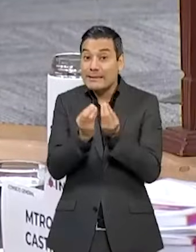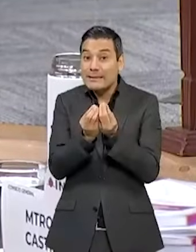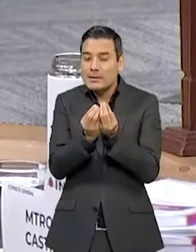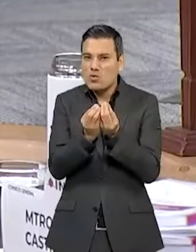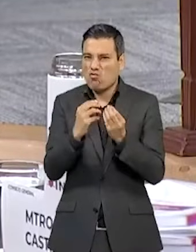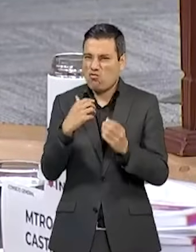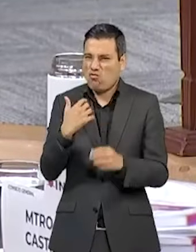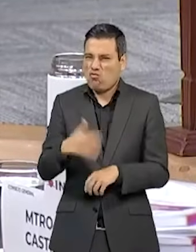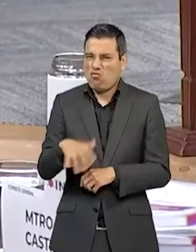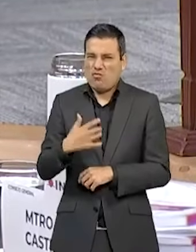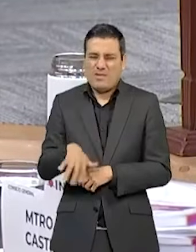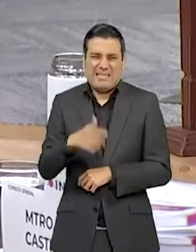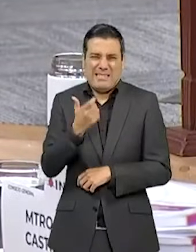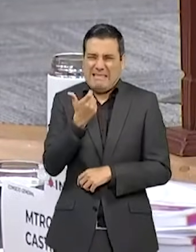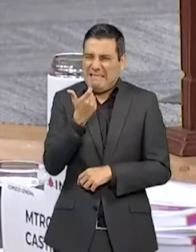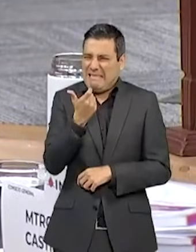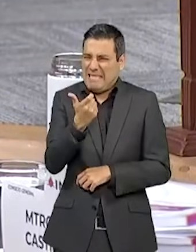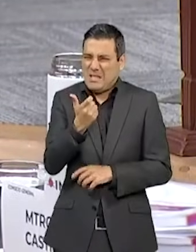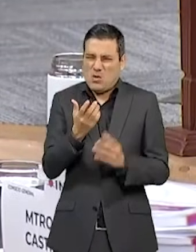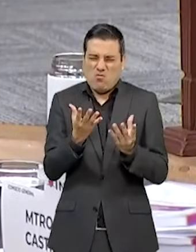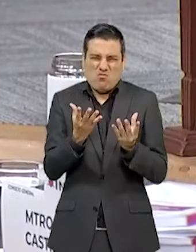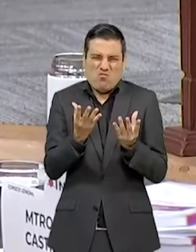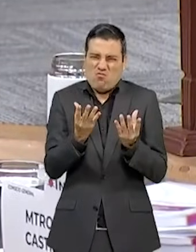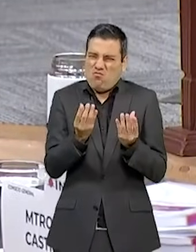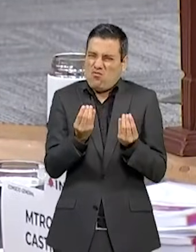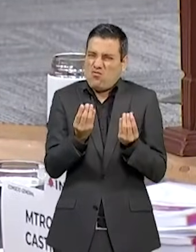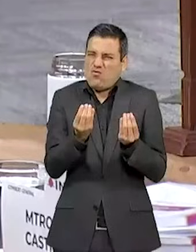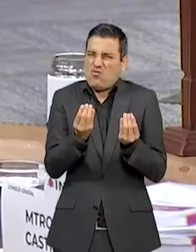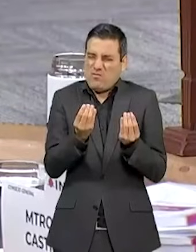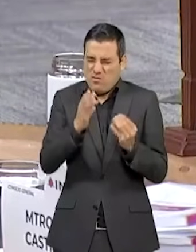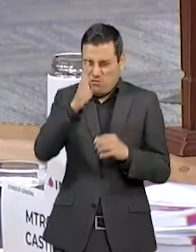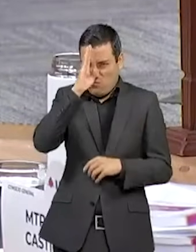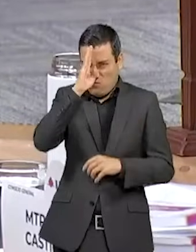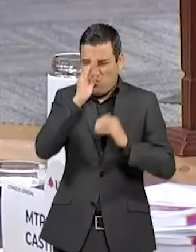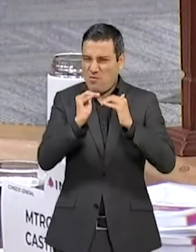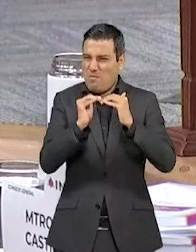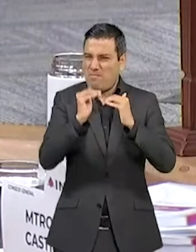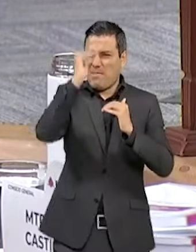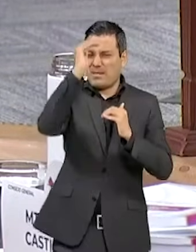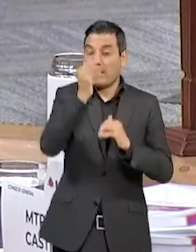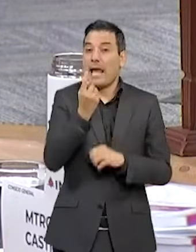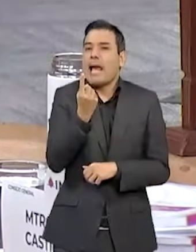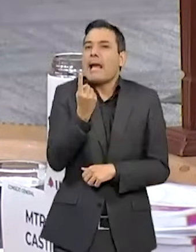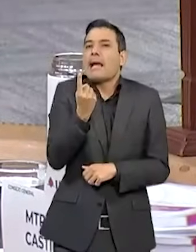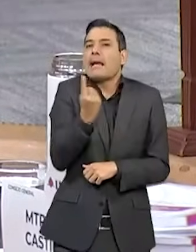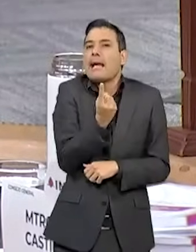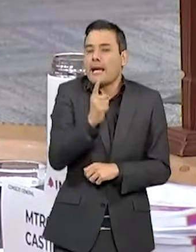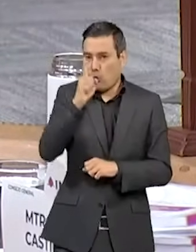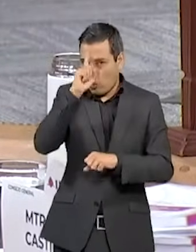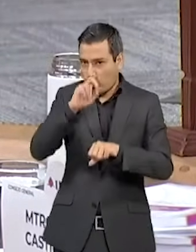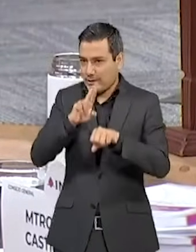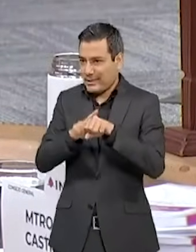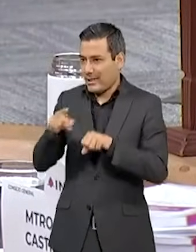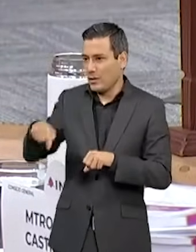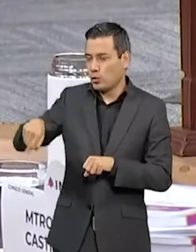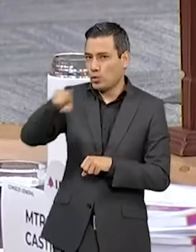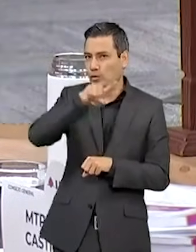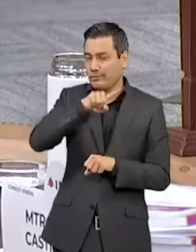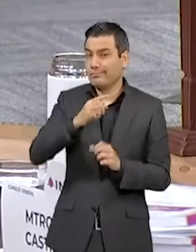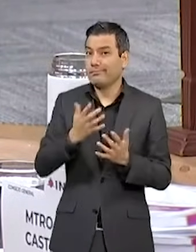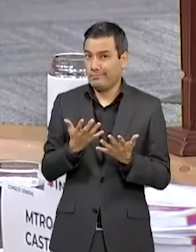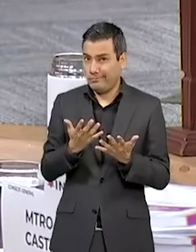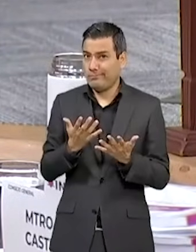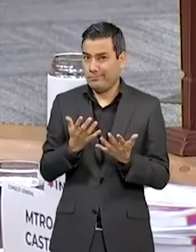muy superior al del salario de los consejeros electorales, que por cierto no es ni con mucho el que